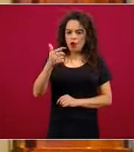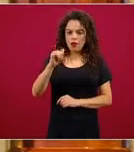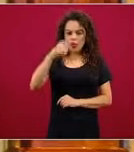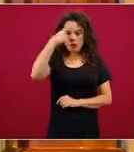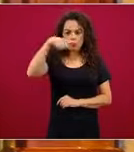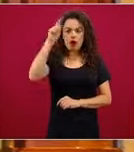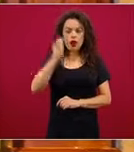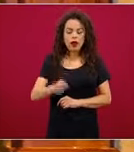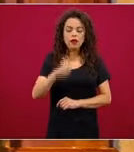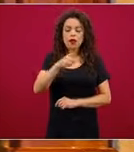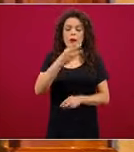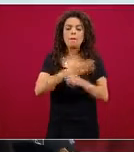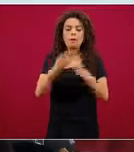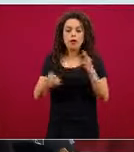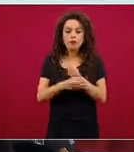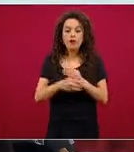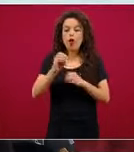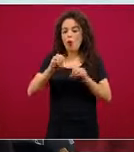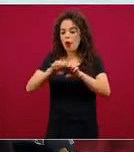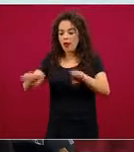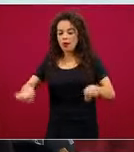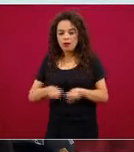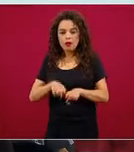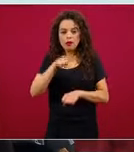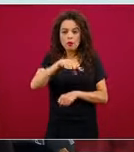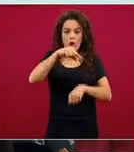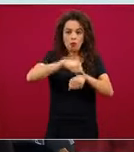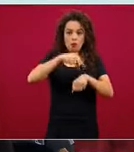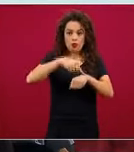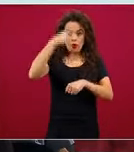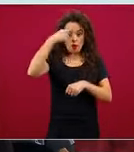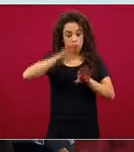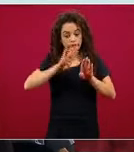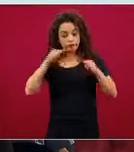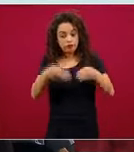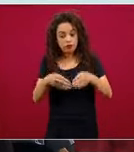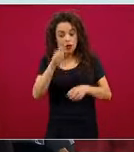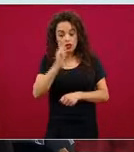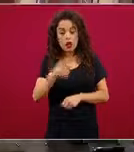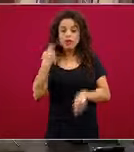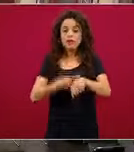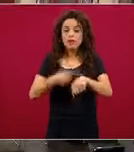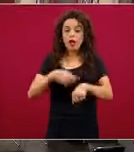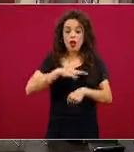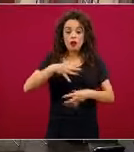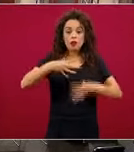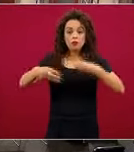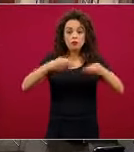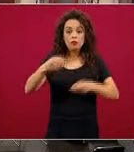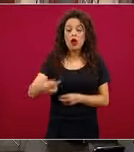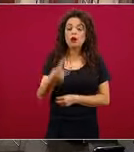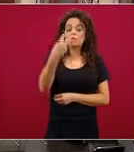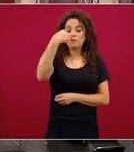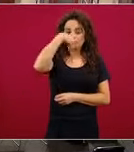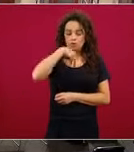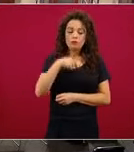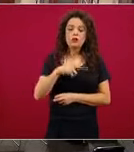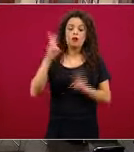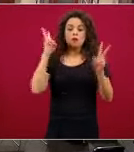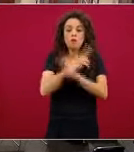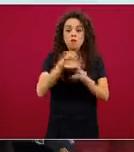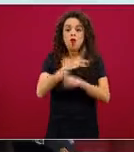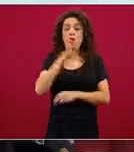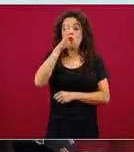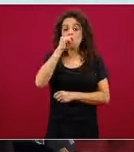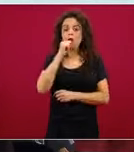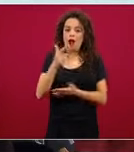los equipos médicos de emergencias dedicados a la parte de enfermedad infecciosa de respiratoria aguda. Entonces, el tipo